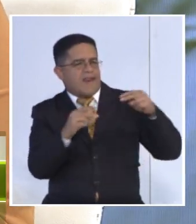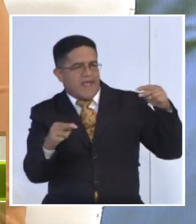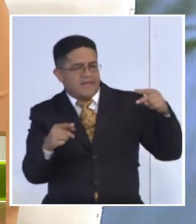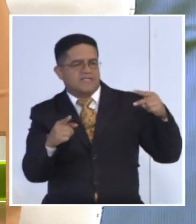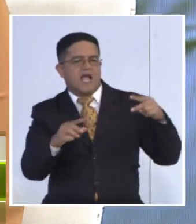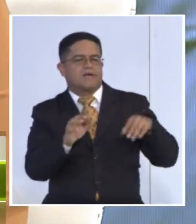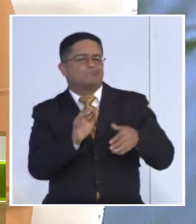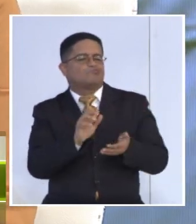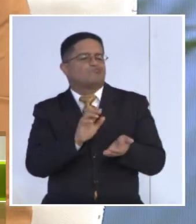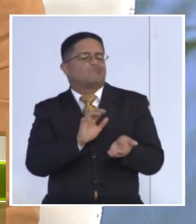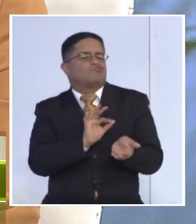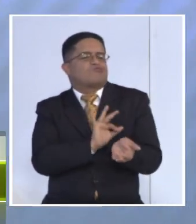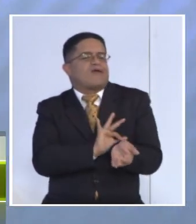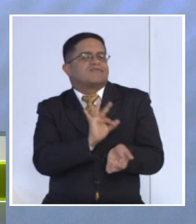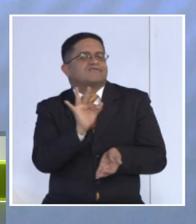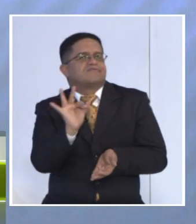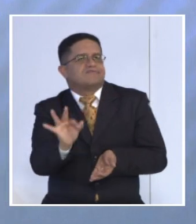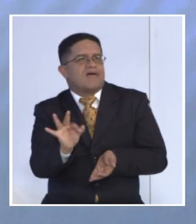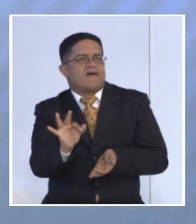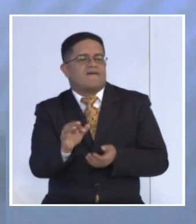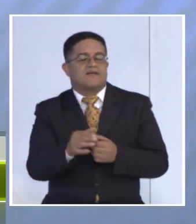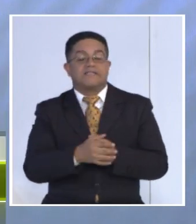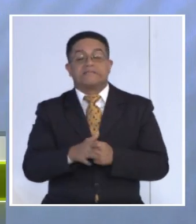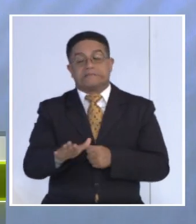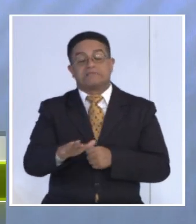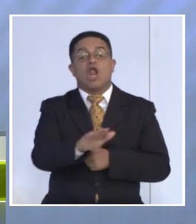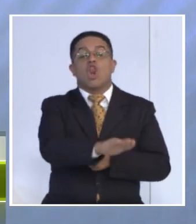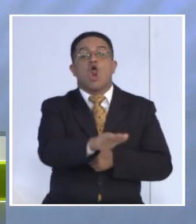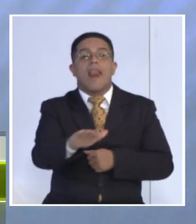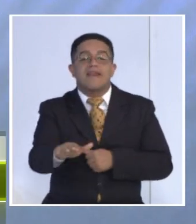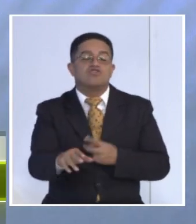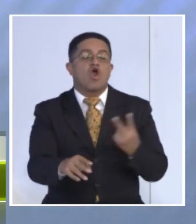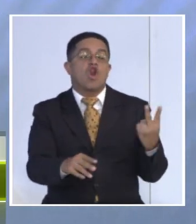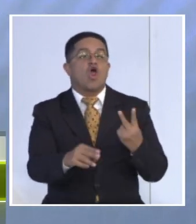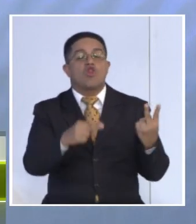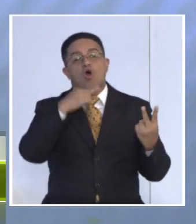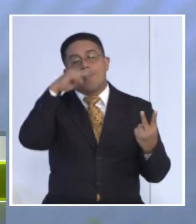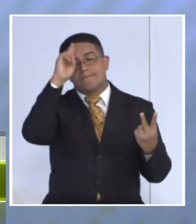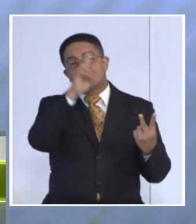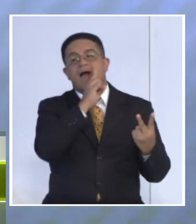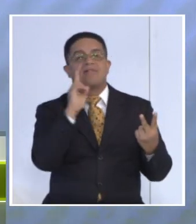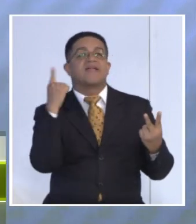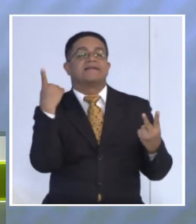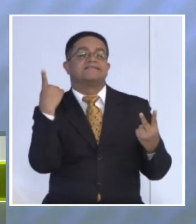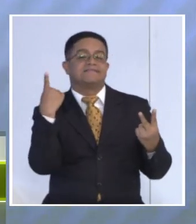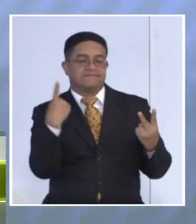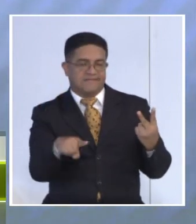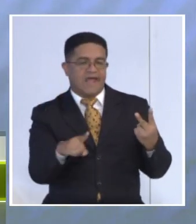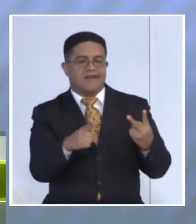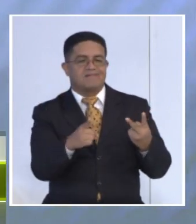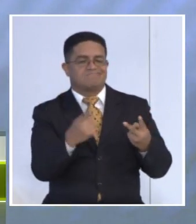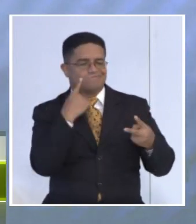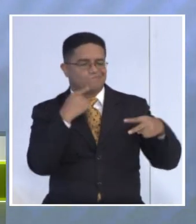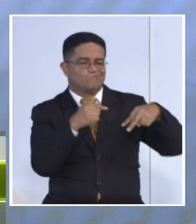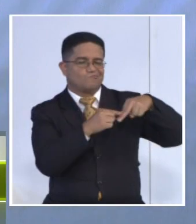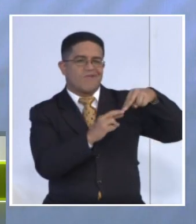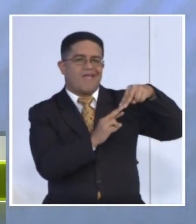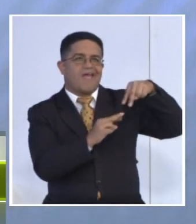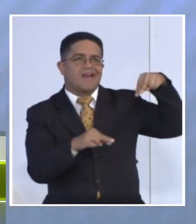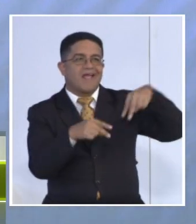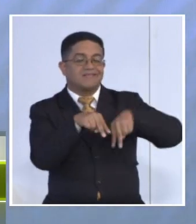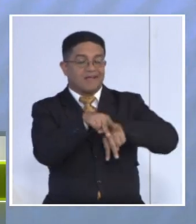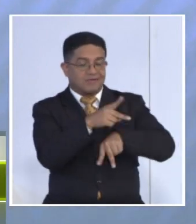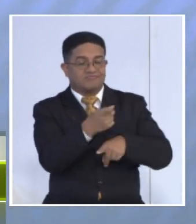hereda? ¿Qué pasa con esta enfermedad? Ocurre en los niños cuando ambos padres son portadores de la alteración genética que condiciona que la